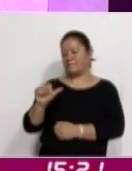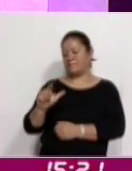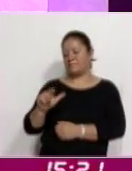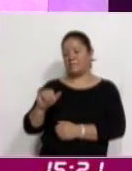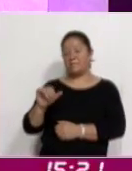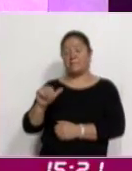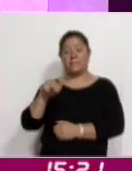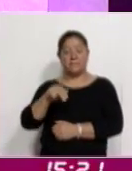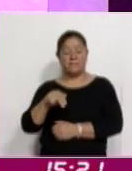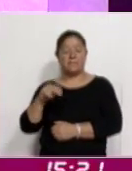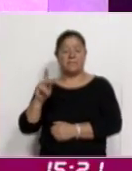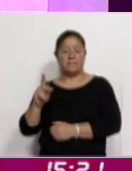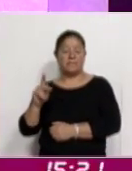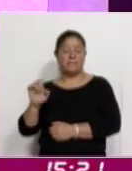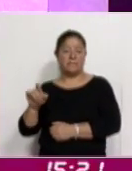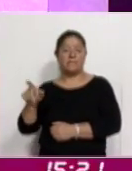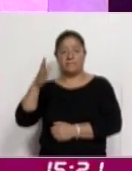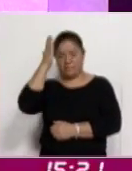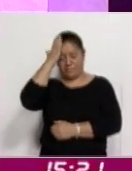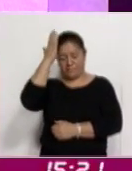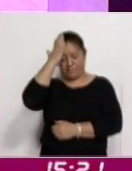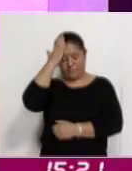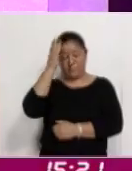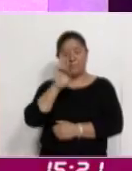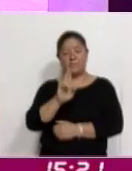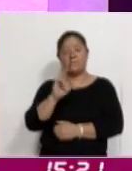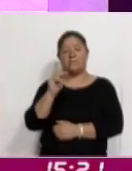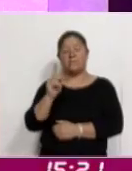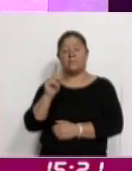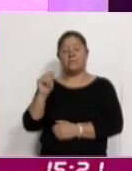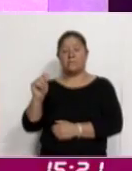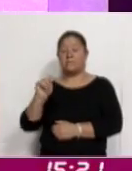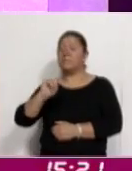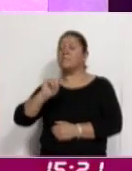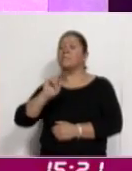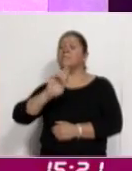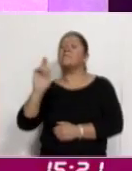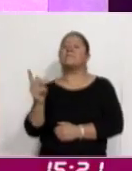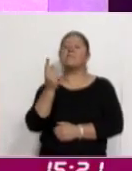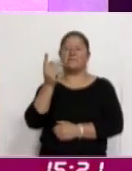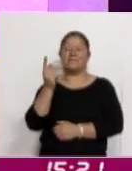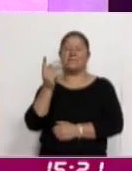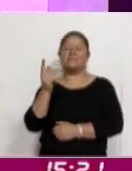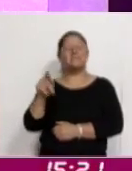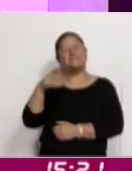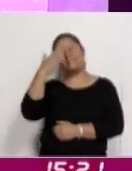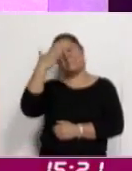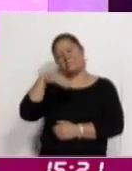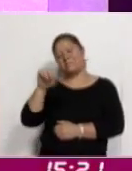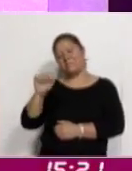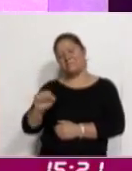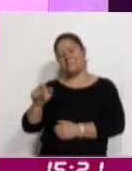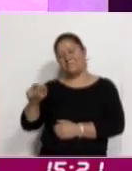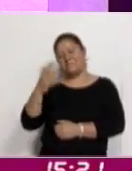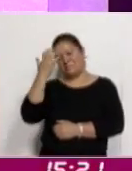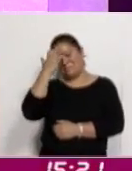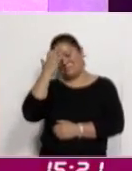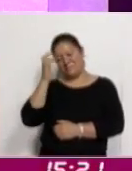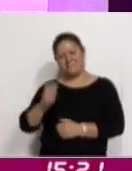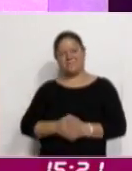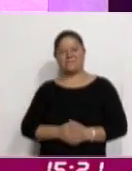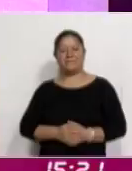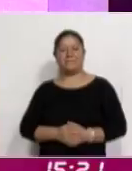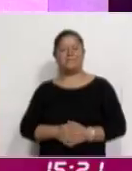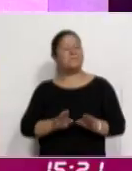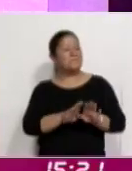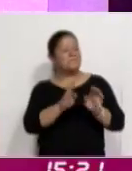Pérez Estrada, ella es rectora de la Universidad Politécnica de Tlaxcala del Sur, como mejor se le conoce. ¿Cómo está? Buenas tardes, bienvenida. Buenas tardes,